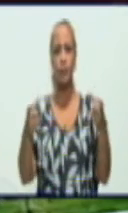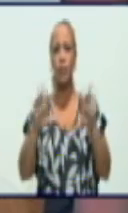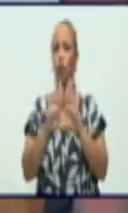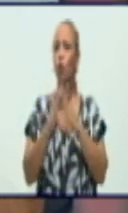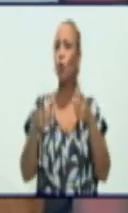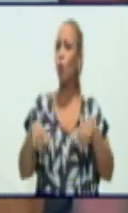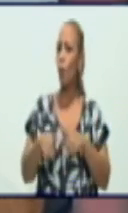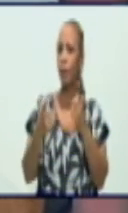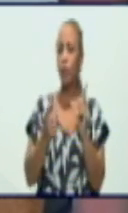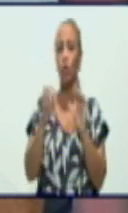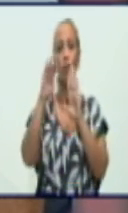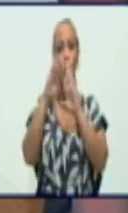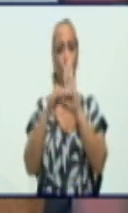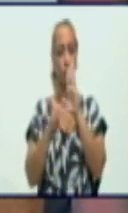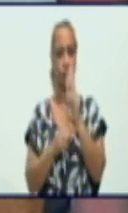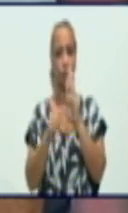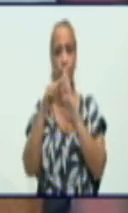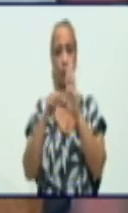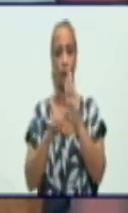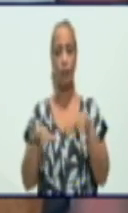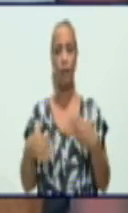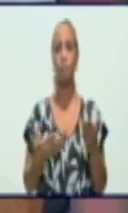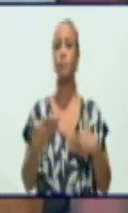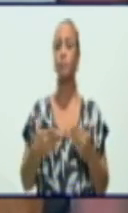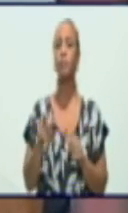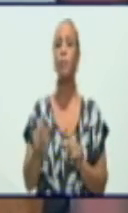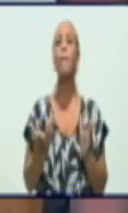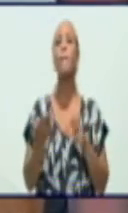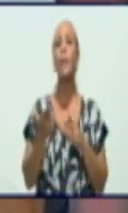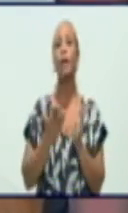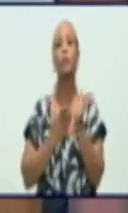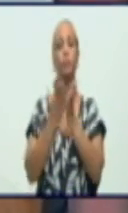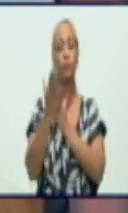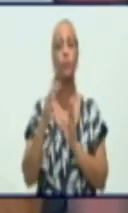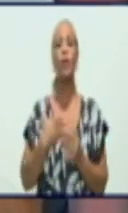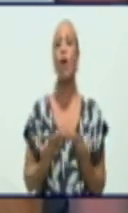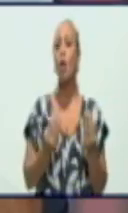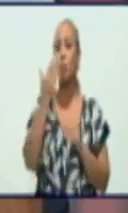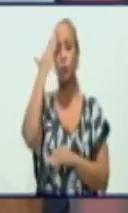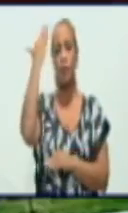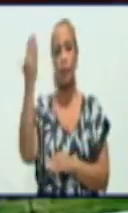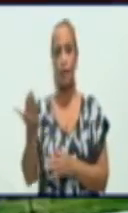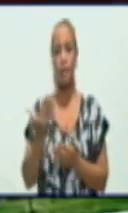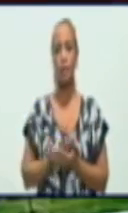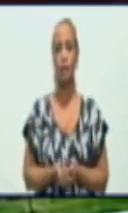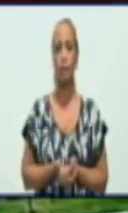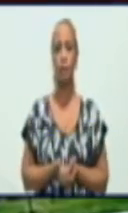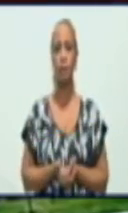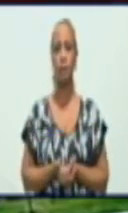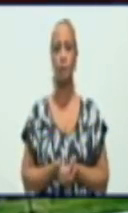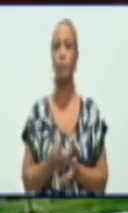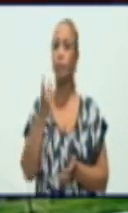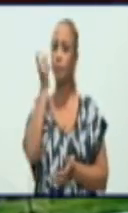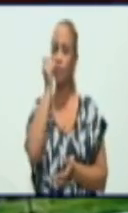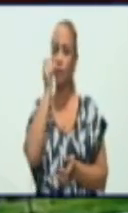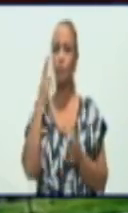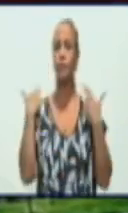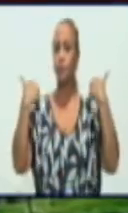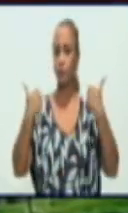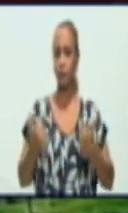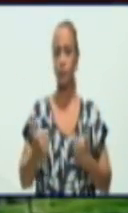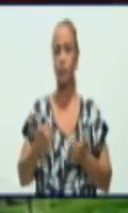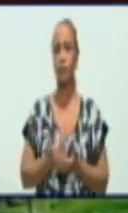de estas acciones que cité anteriormente para continuar con esta solución. Gracias a Heider Montpierre Rodríguez,